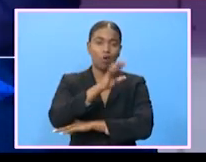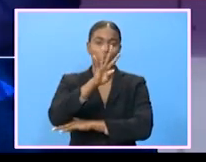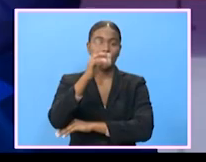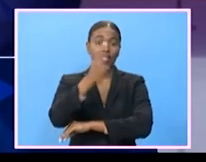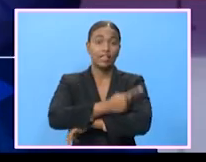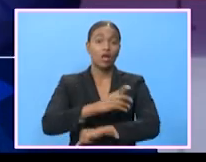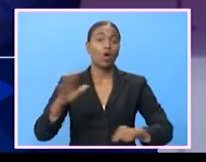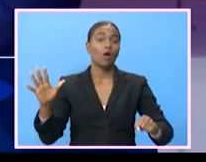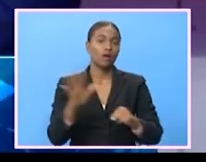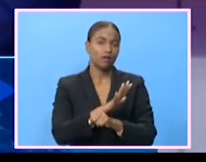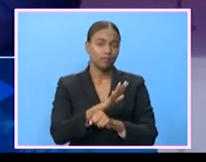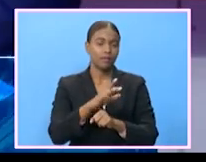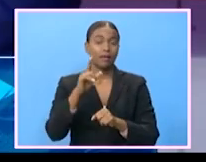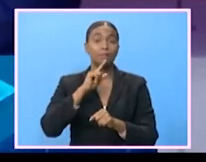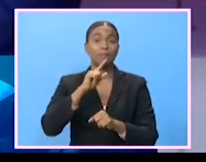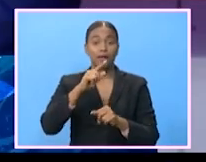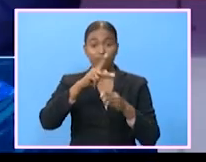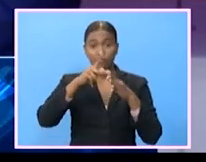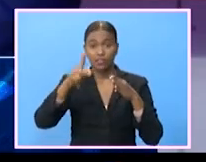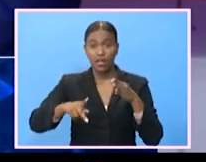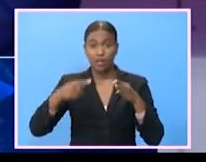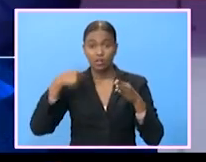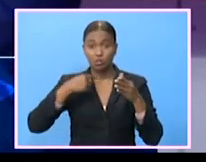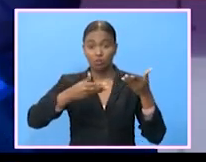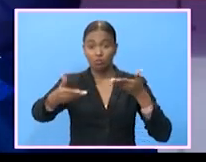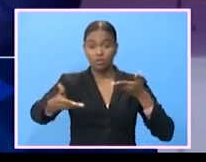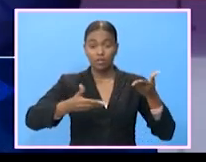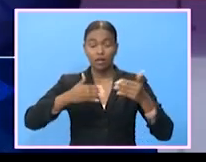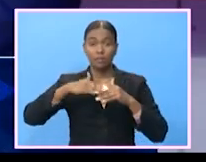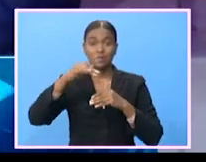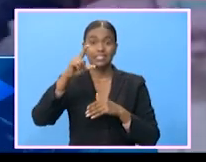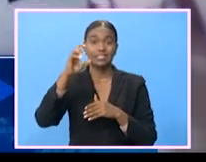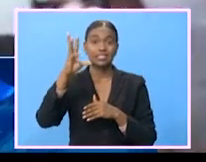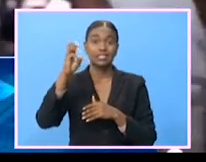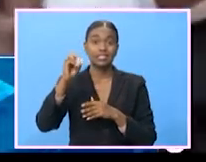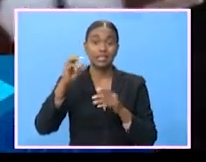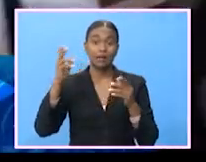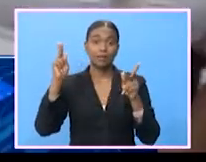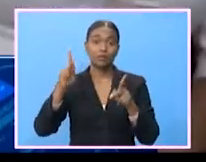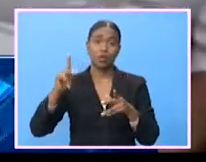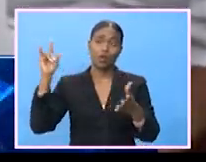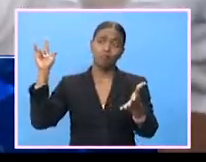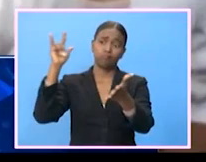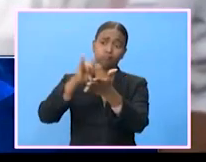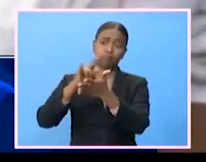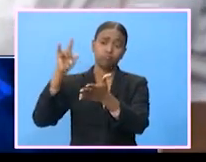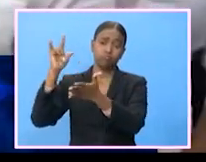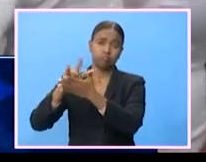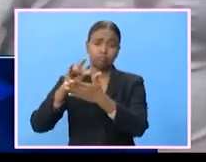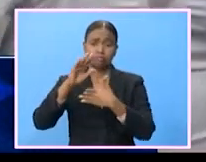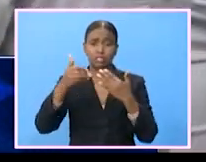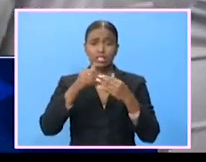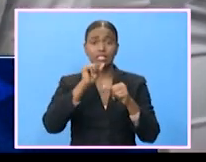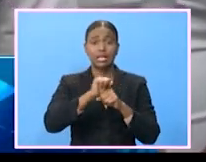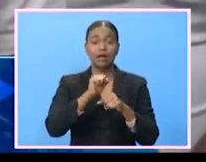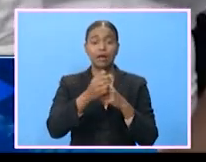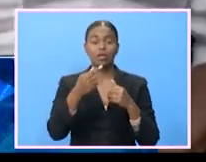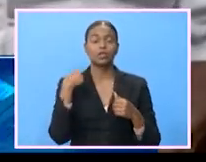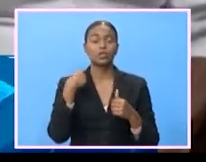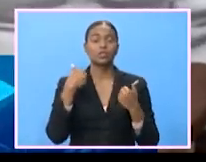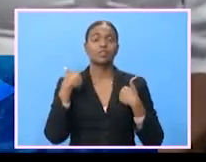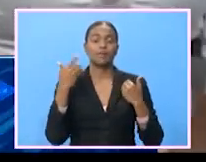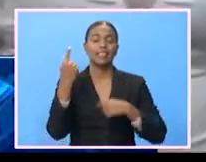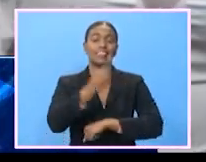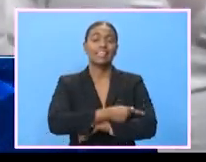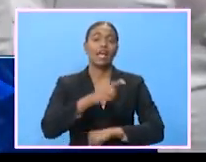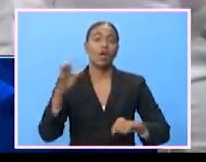completo para profesionales, estamos recibiendo más de 160 agencias de viajes de todo el país, tour operadores, y tenemos ese evento el día completo